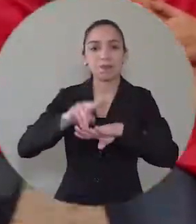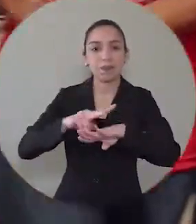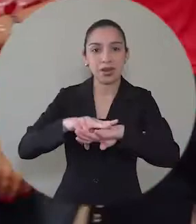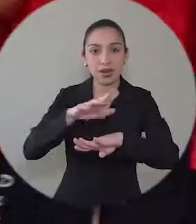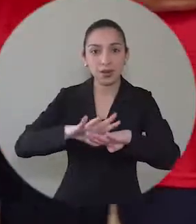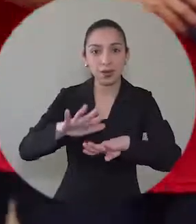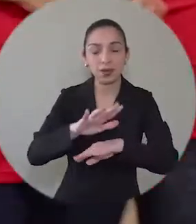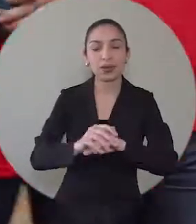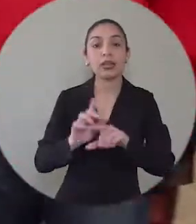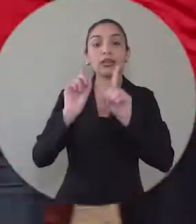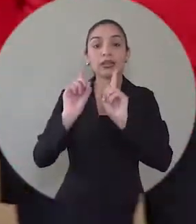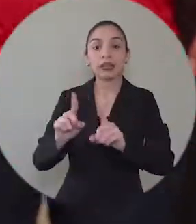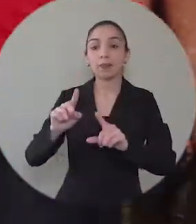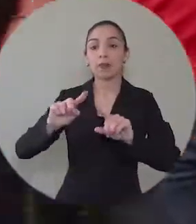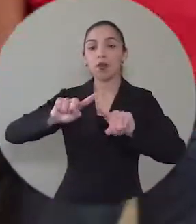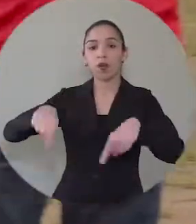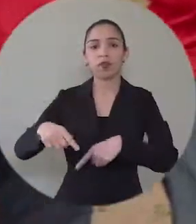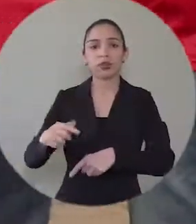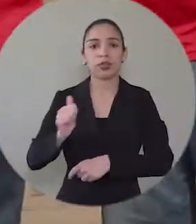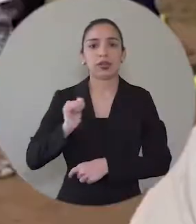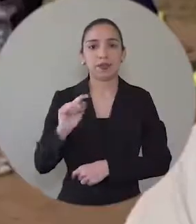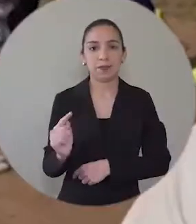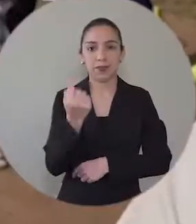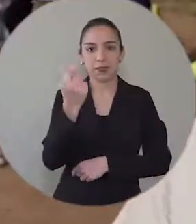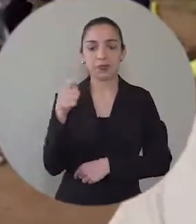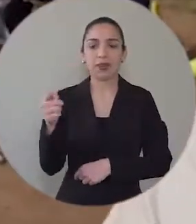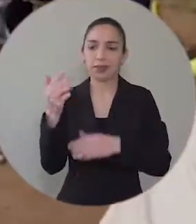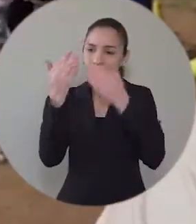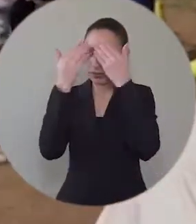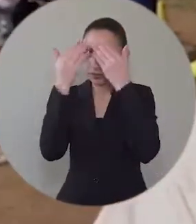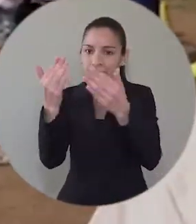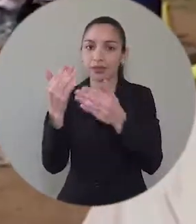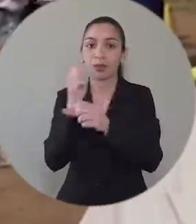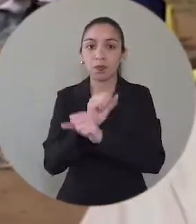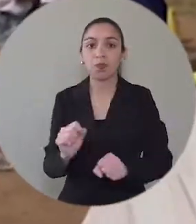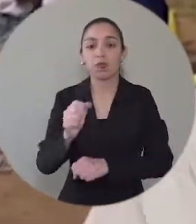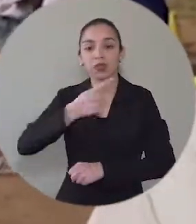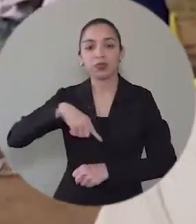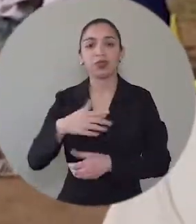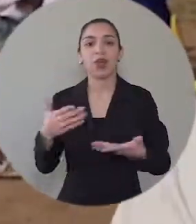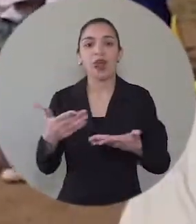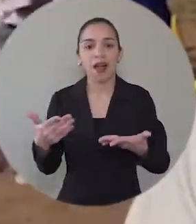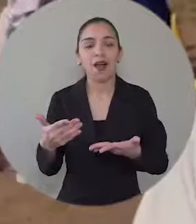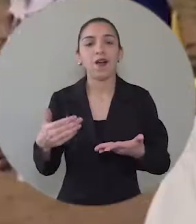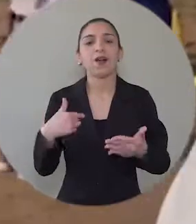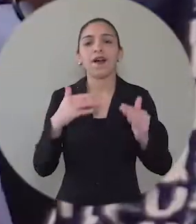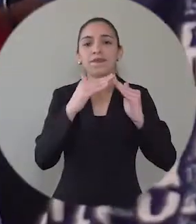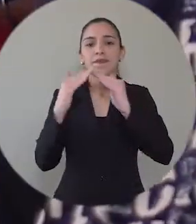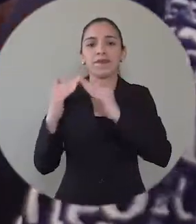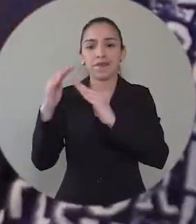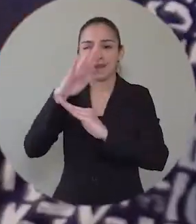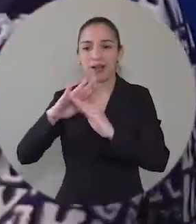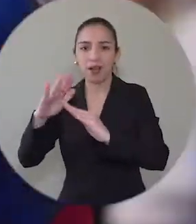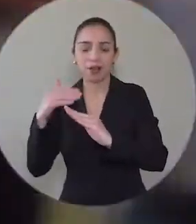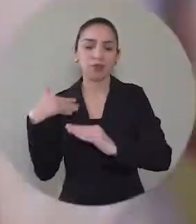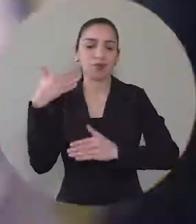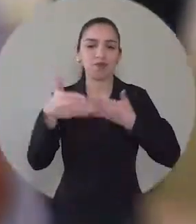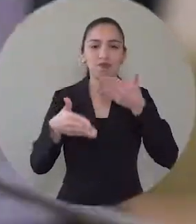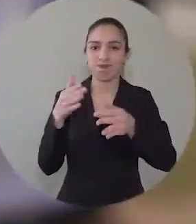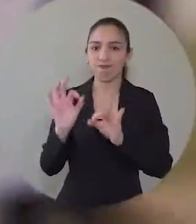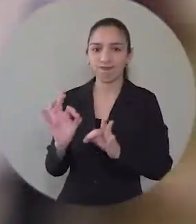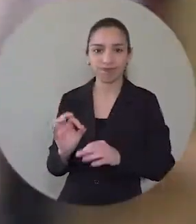la oficina de la Primera Dama de la Nación, que hace posible que nosotros estemos hoy en todos los barrios.